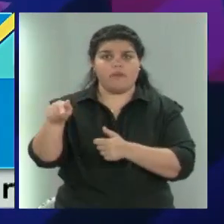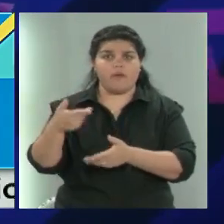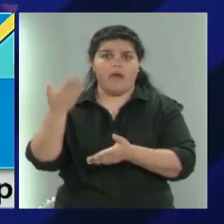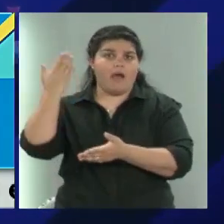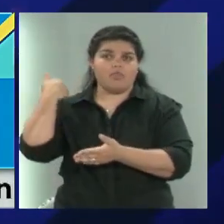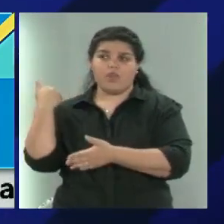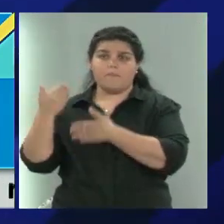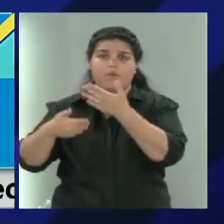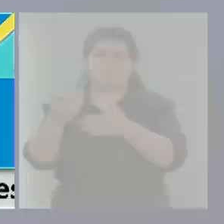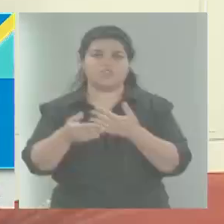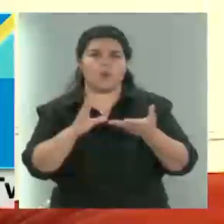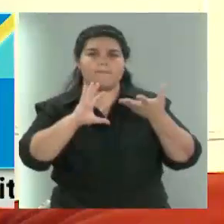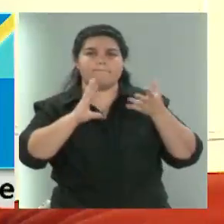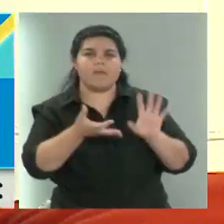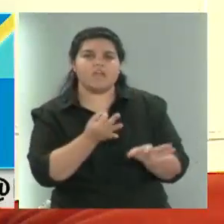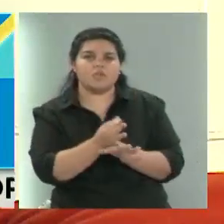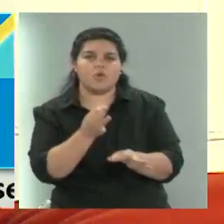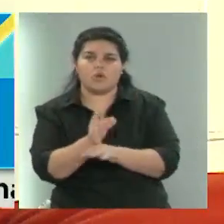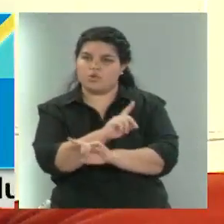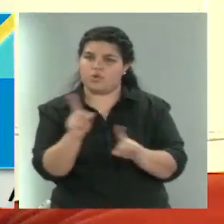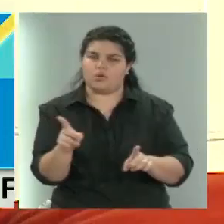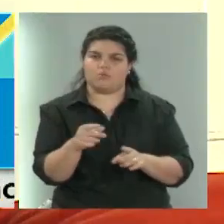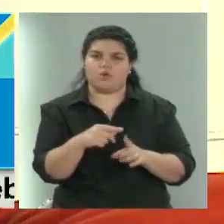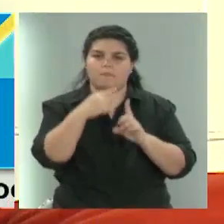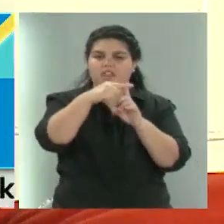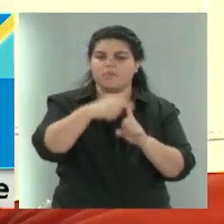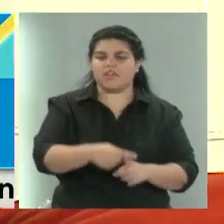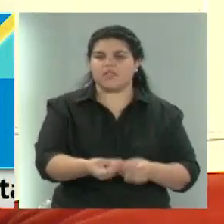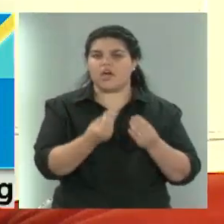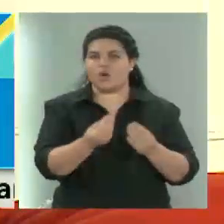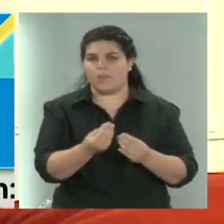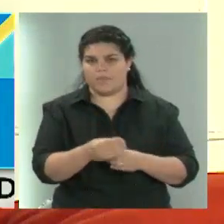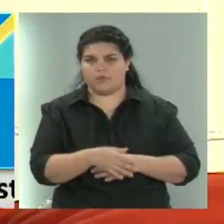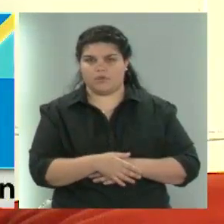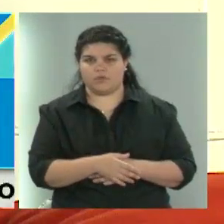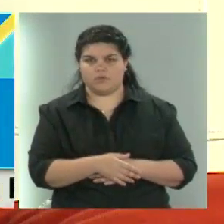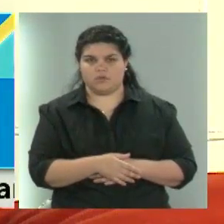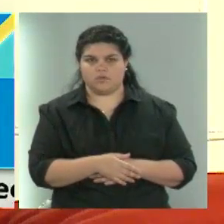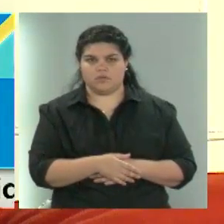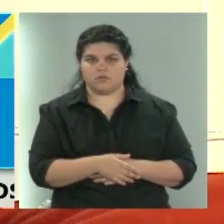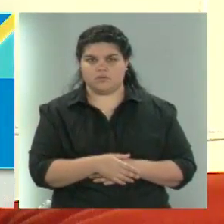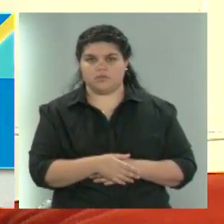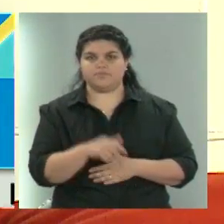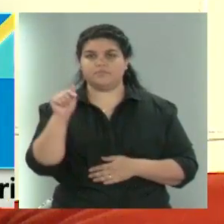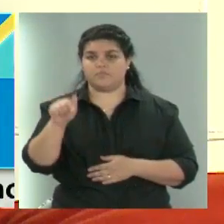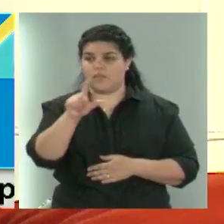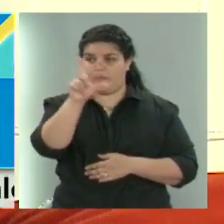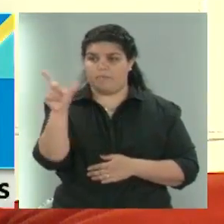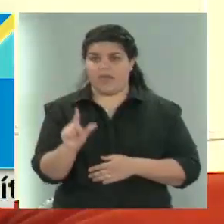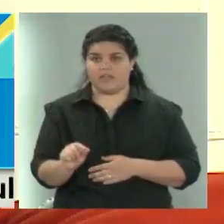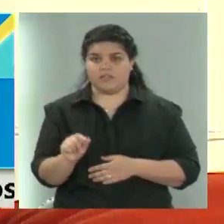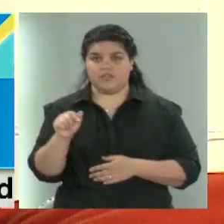es el método que utiliza, por ejemplo en este caso la matemática, sino que es un país que invierte